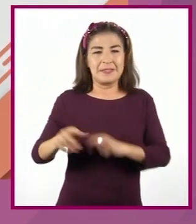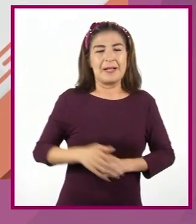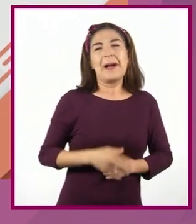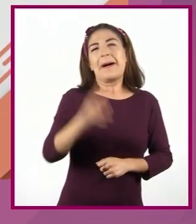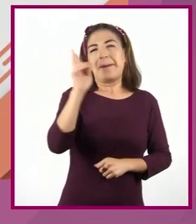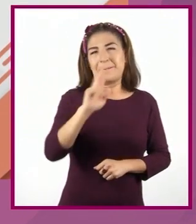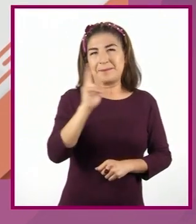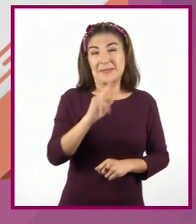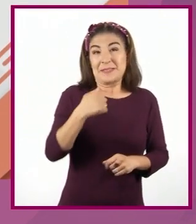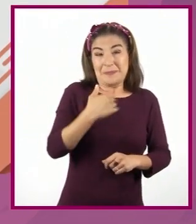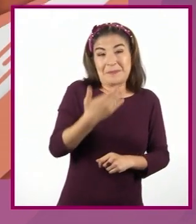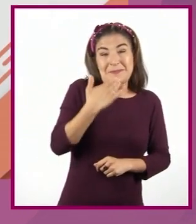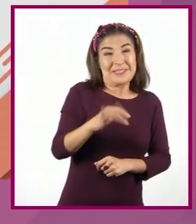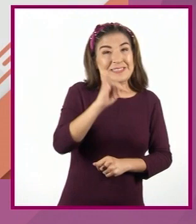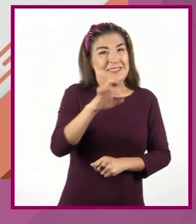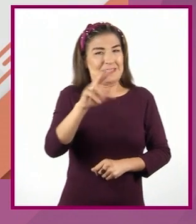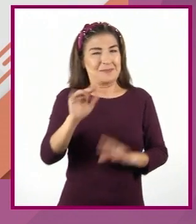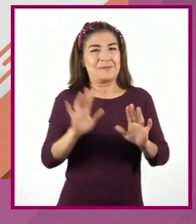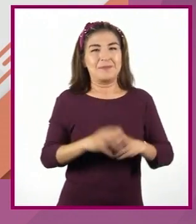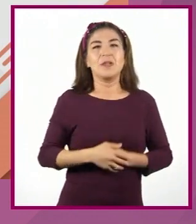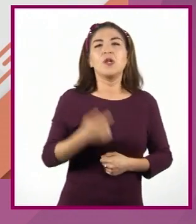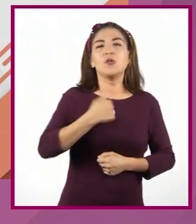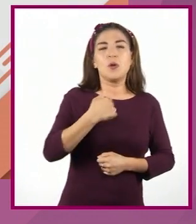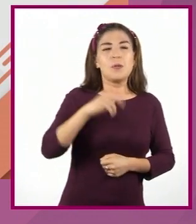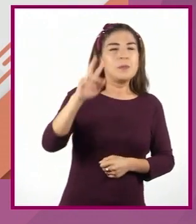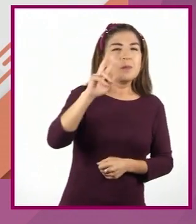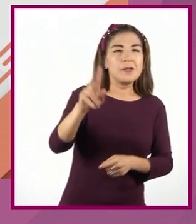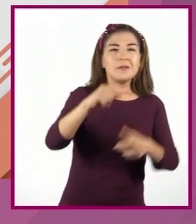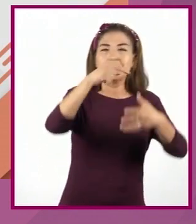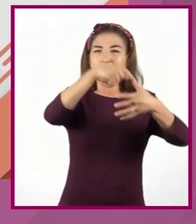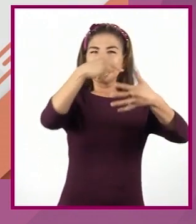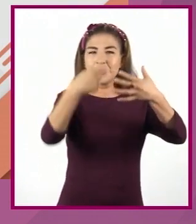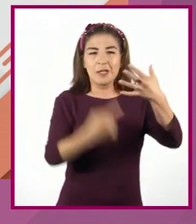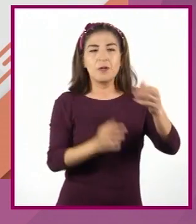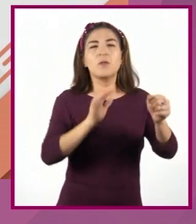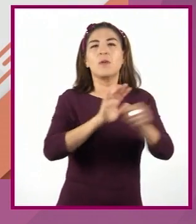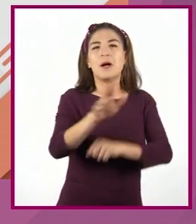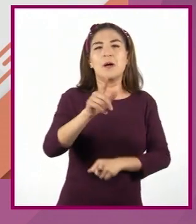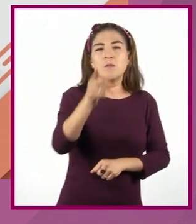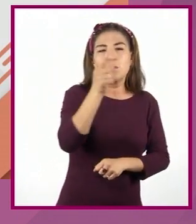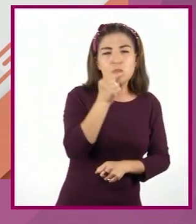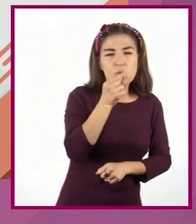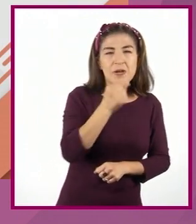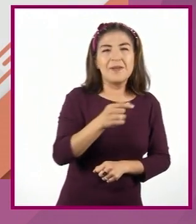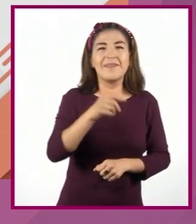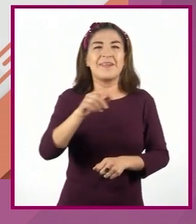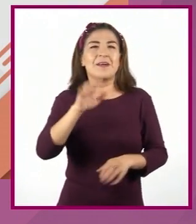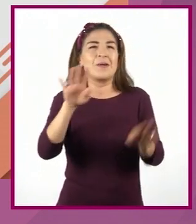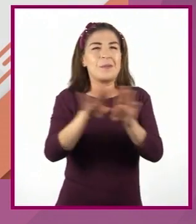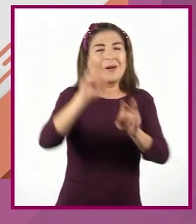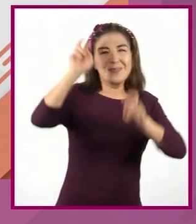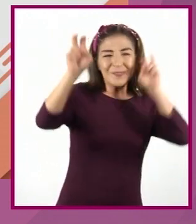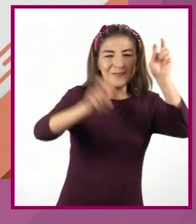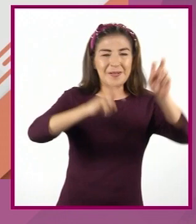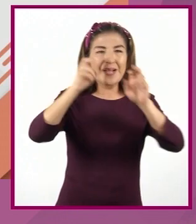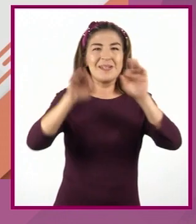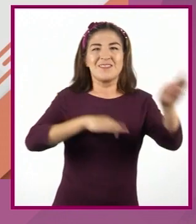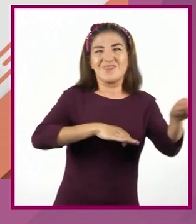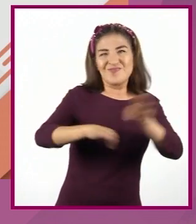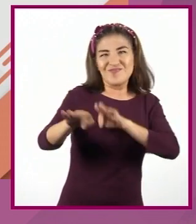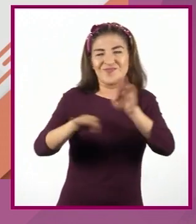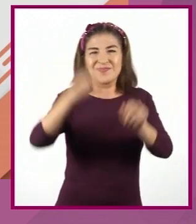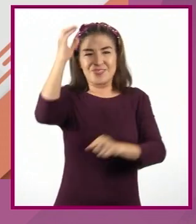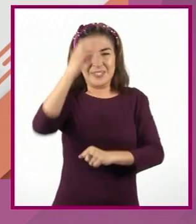bien, maestra. Yo reconocí así, en orden, el subgénero policíaco, el fantástico, de ciencia